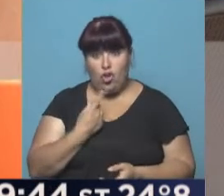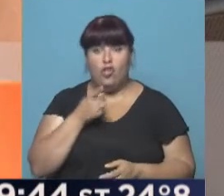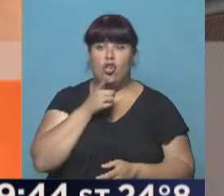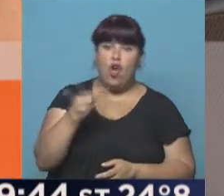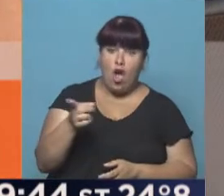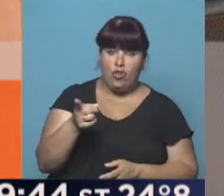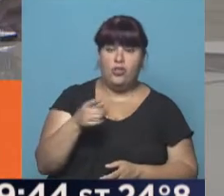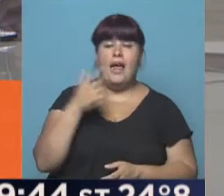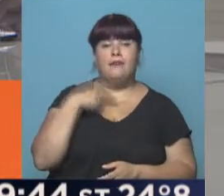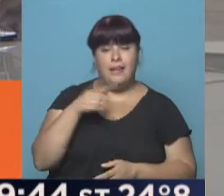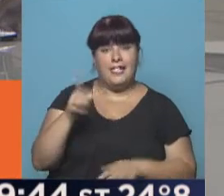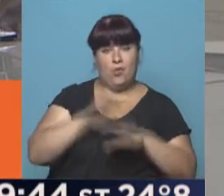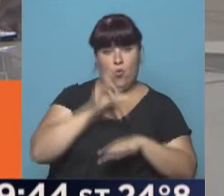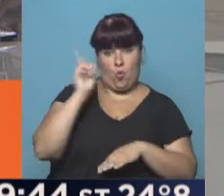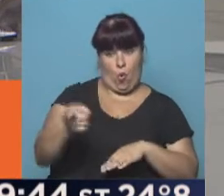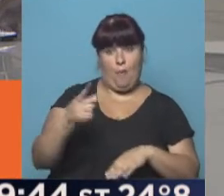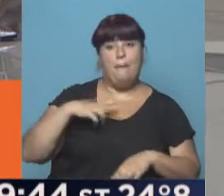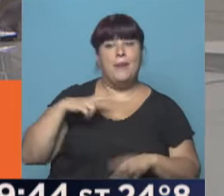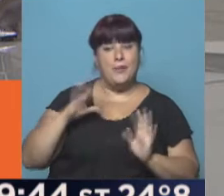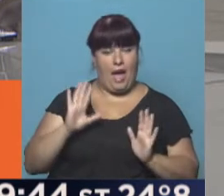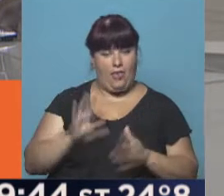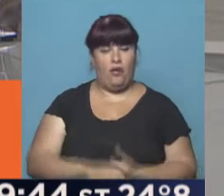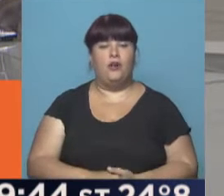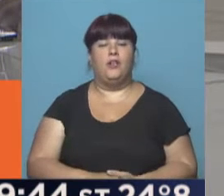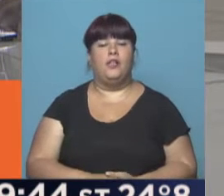querellantes el querellante es el acusador privado